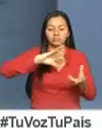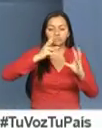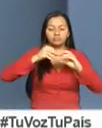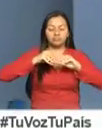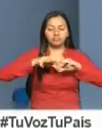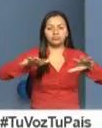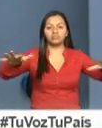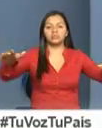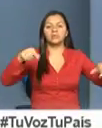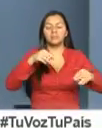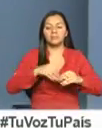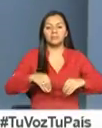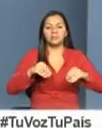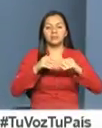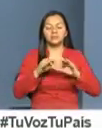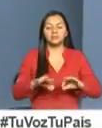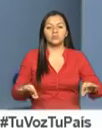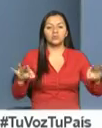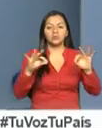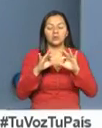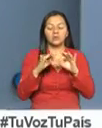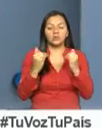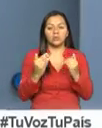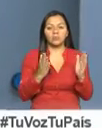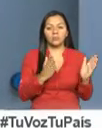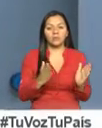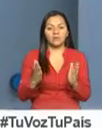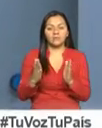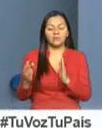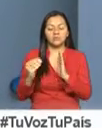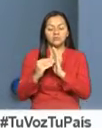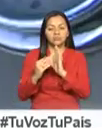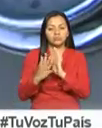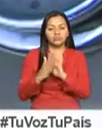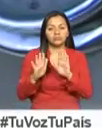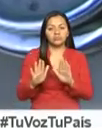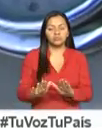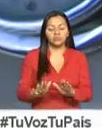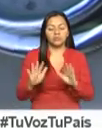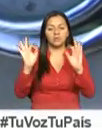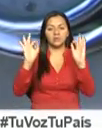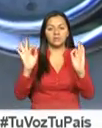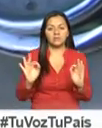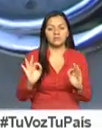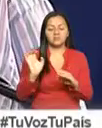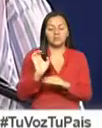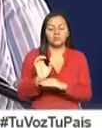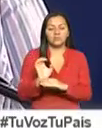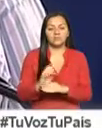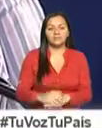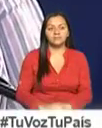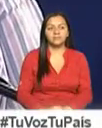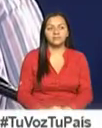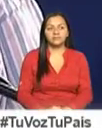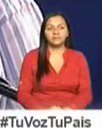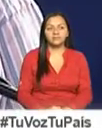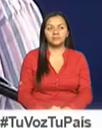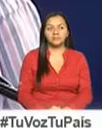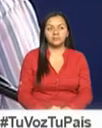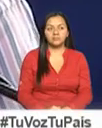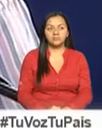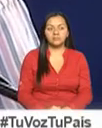más importantes en la planificación que tiene el sector eléctrico ecuatoriano con